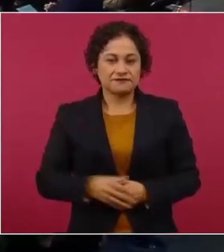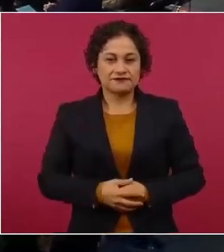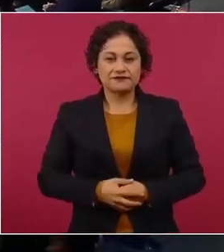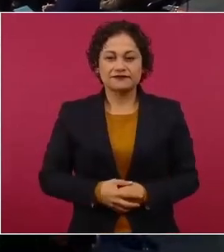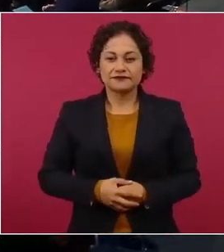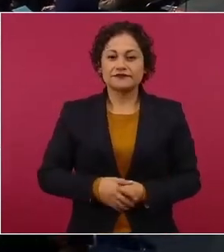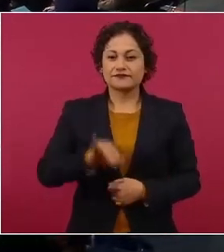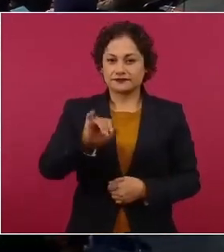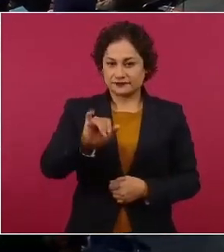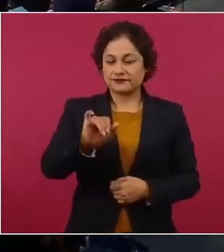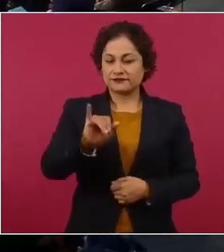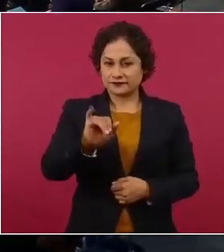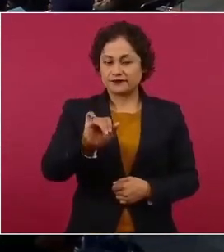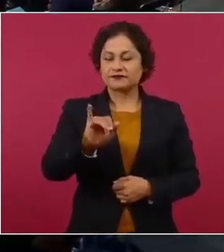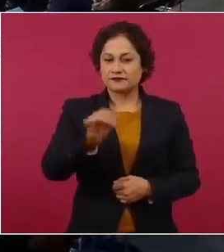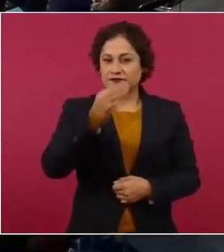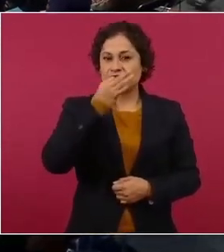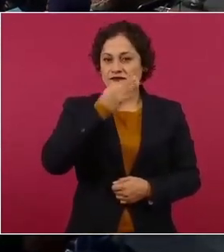Sí, me avisó.